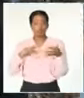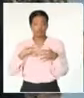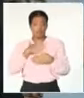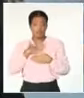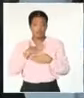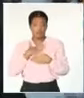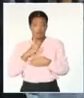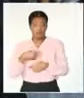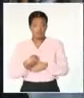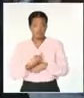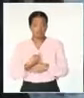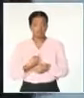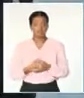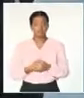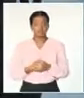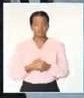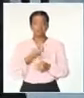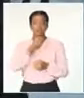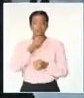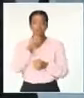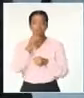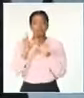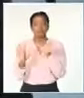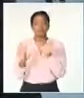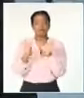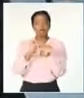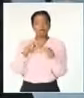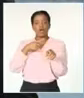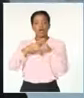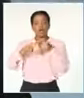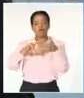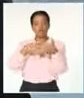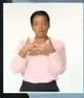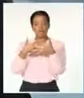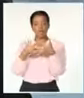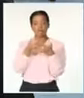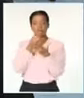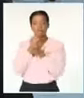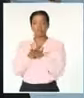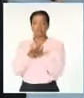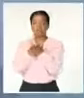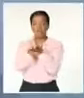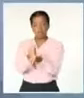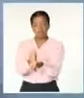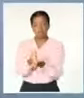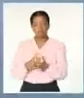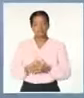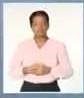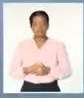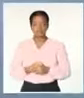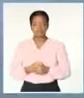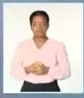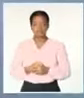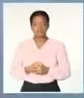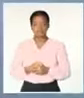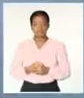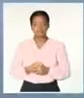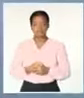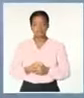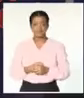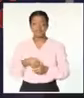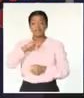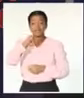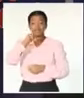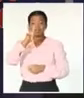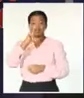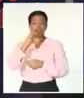la gran empresa transnacional, sino pequeñas empresas a las cuales les podemos ayudar y proveer el servicio de desarrollo de software, que es lo que hay aquí. 13 países